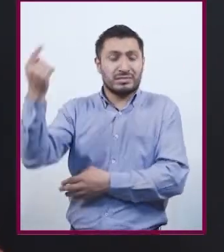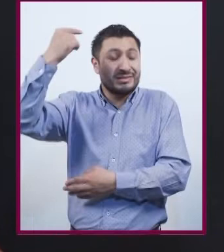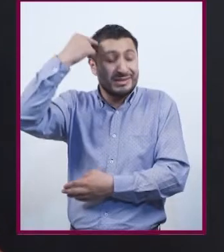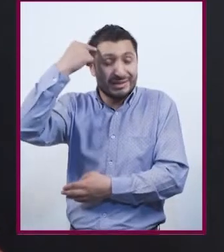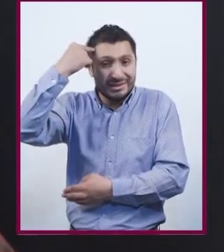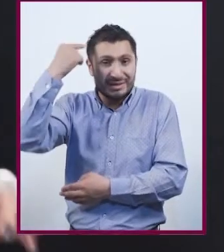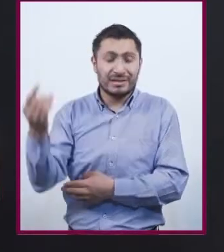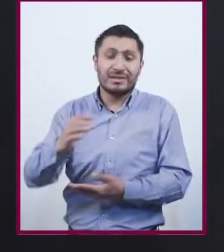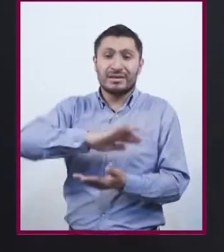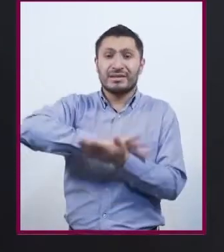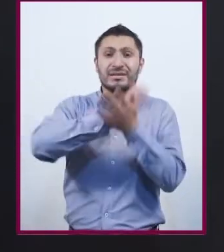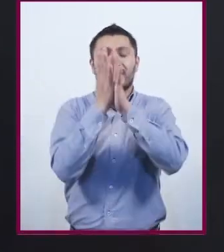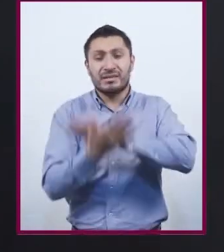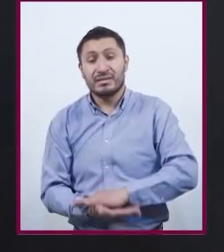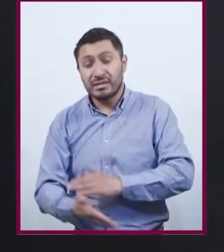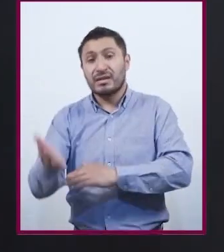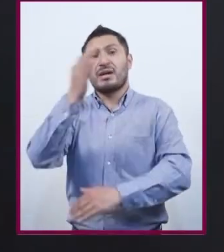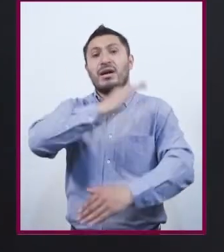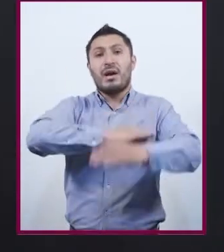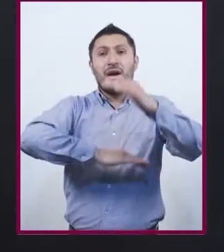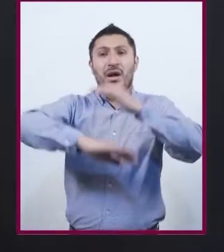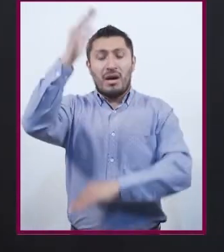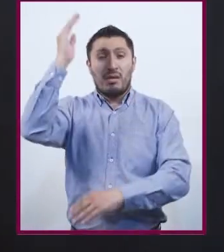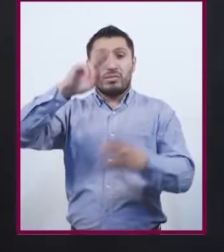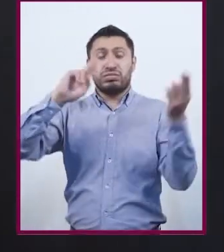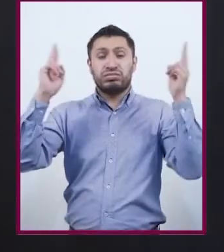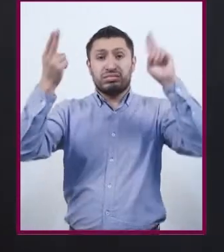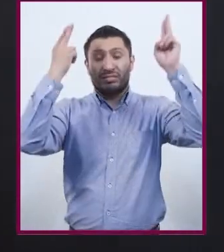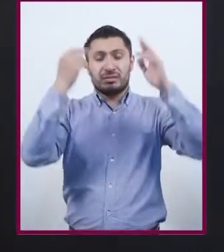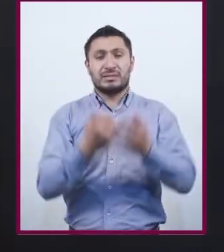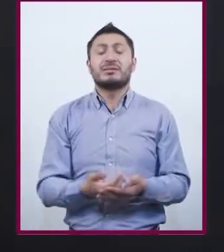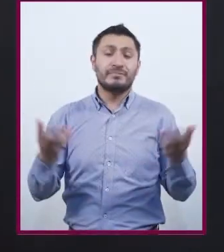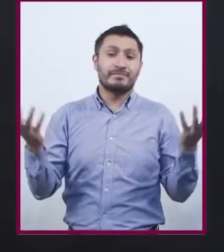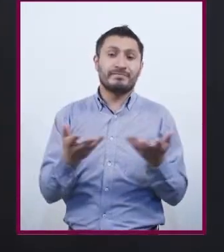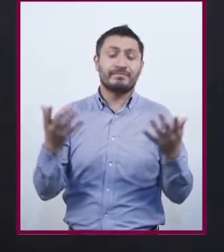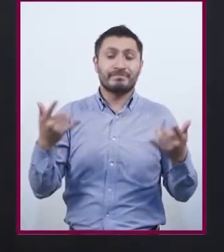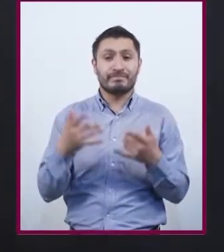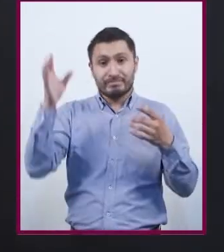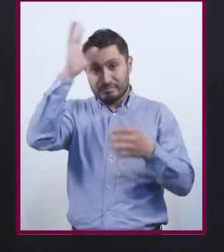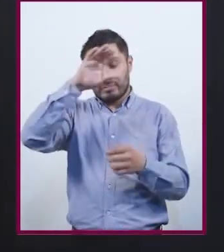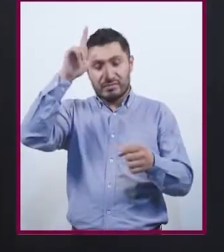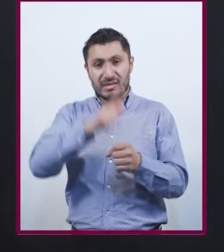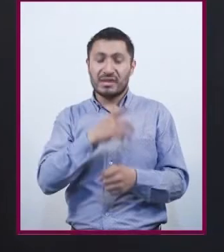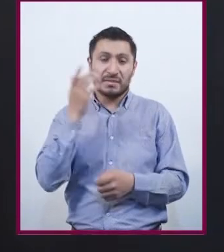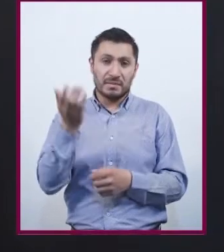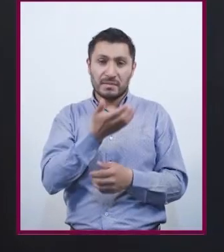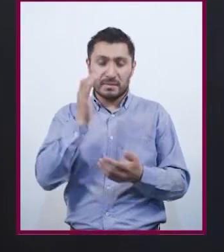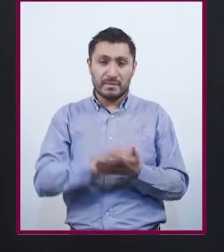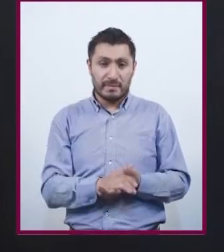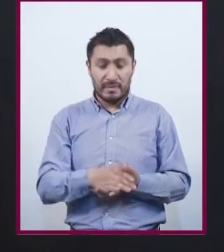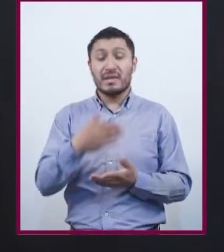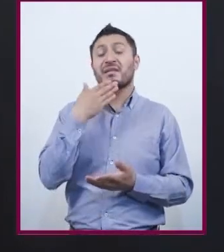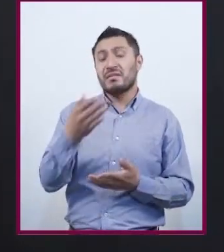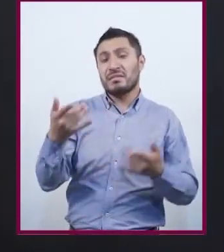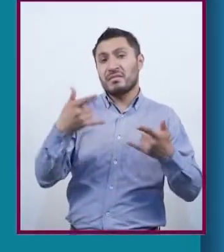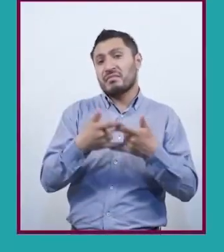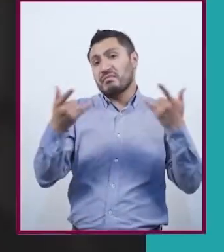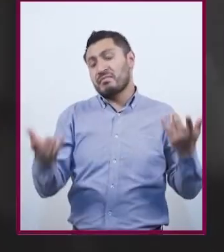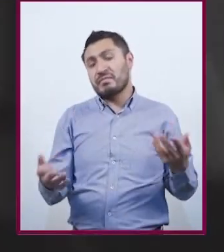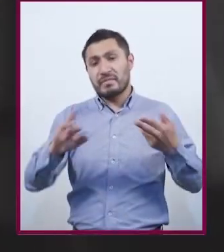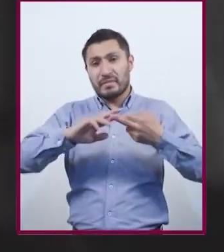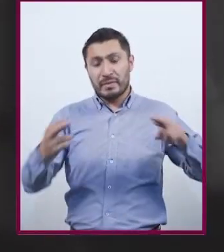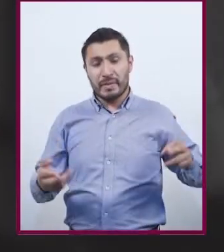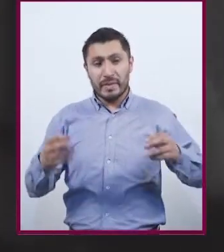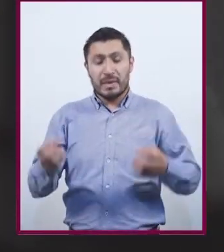humanoide gigantesco gestado en su imaginación se transformaría en un mito universal, formando parte de la cultura popular.